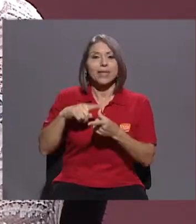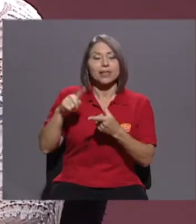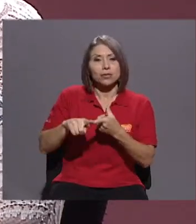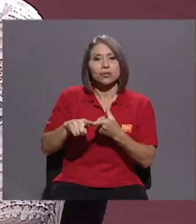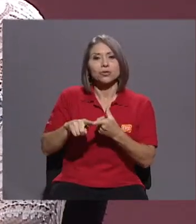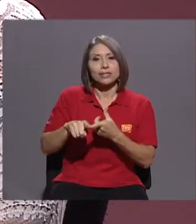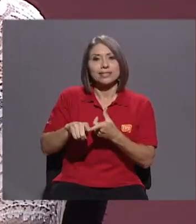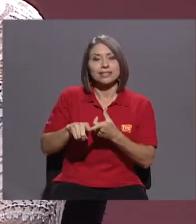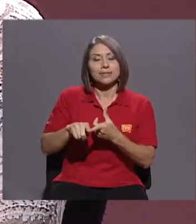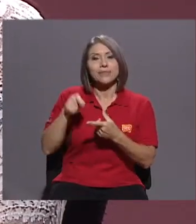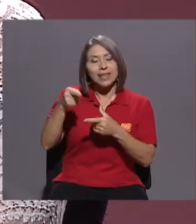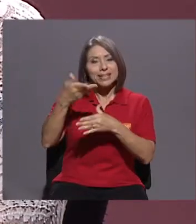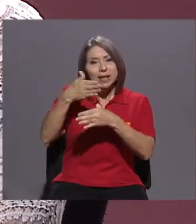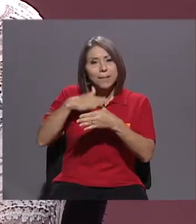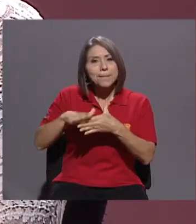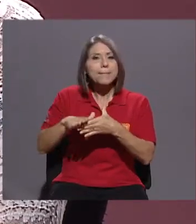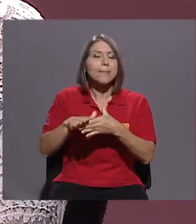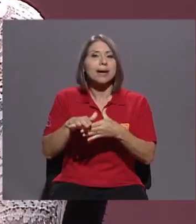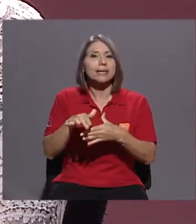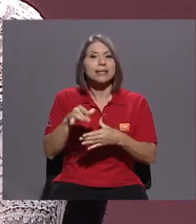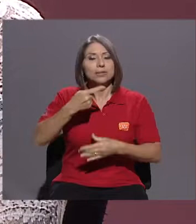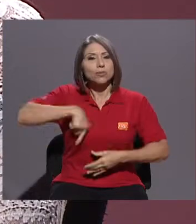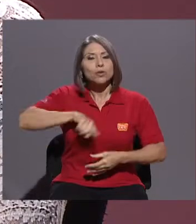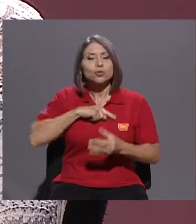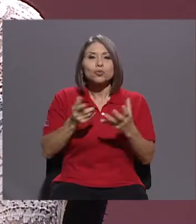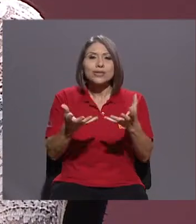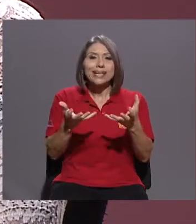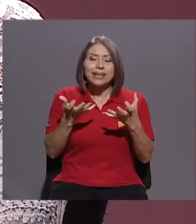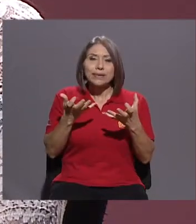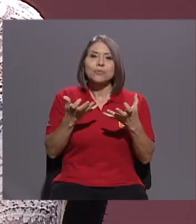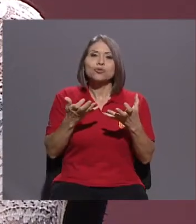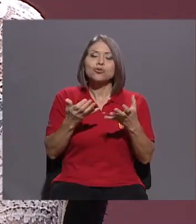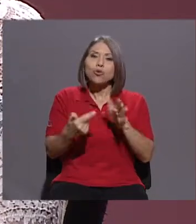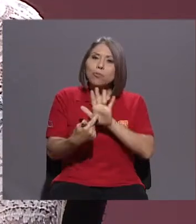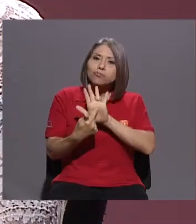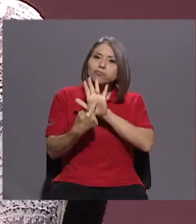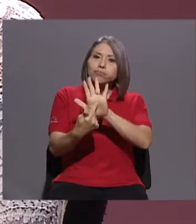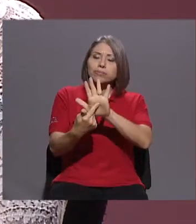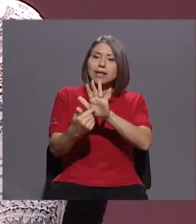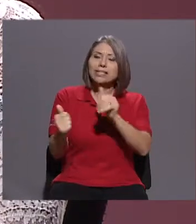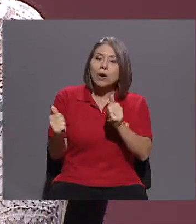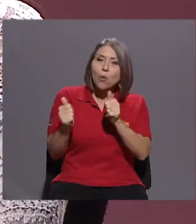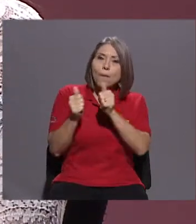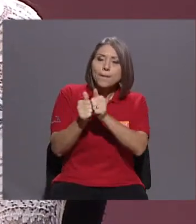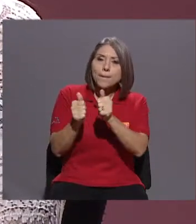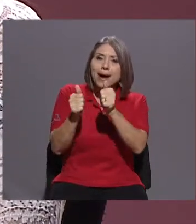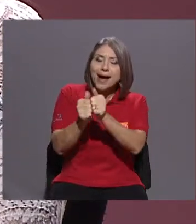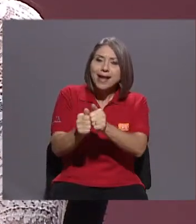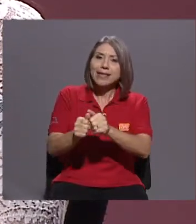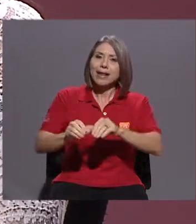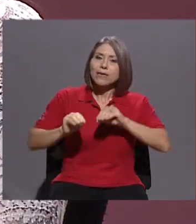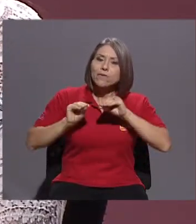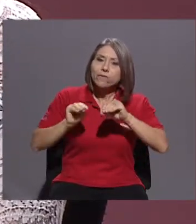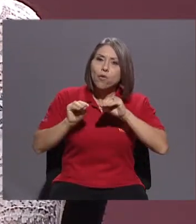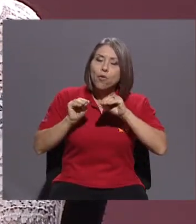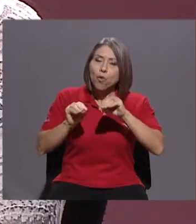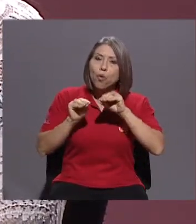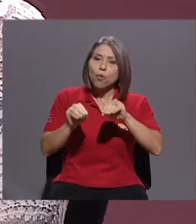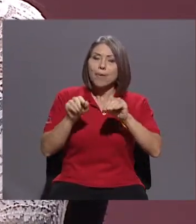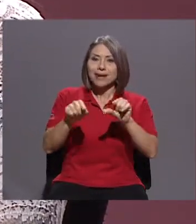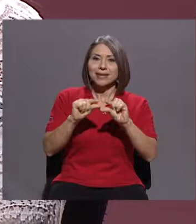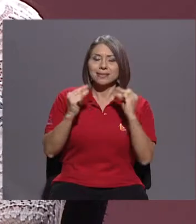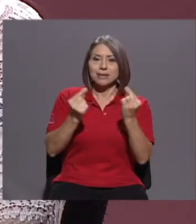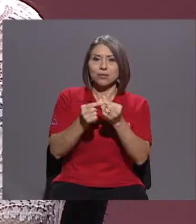Entonces esta Esta parte Es como lo que Queremos Rescatar ¿Verdad? Ese acompañar Ese formar